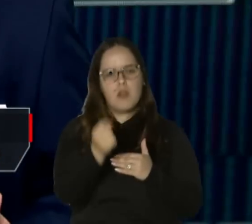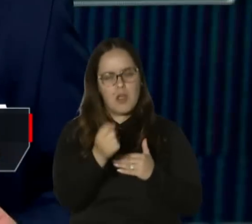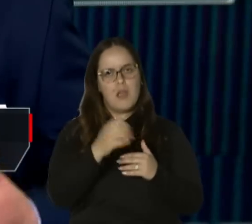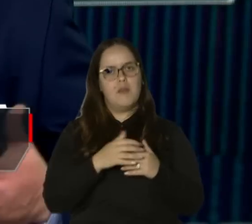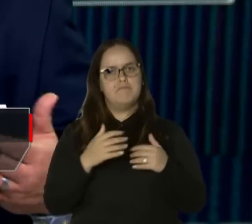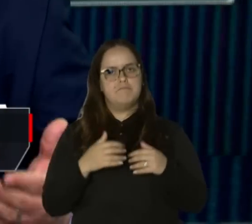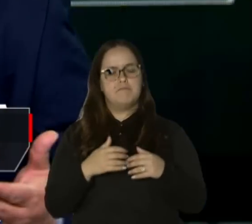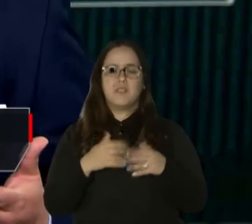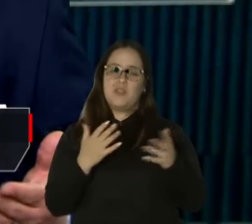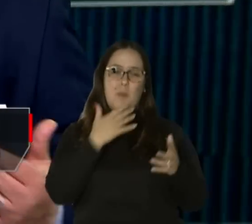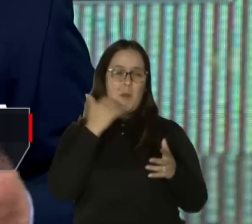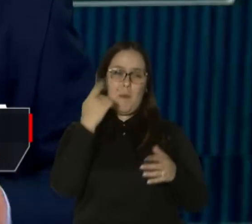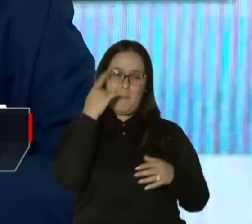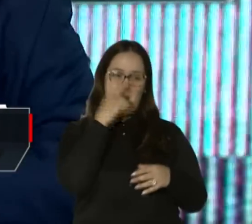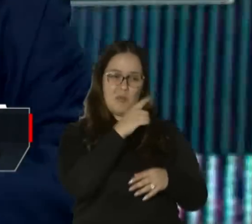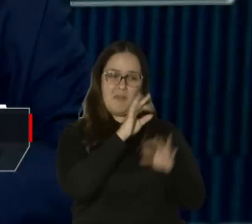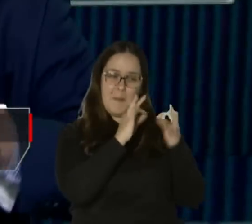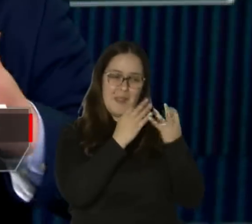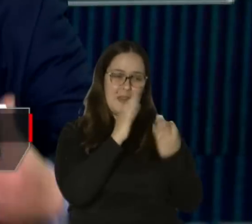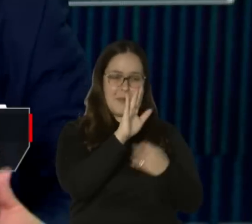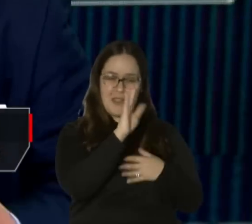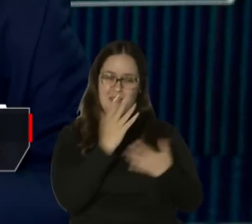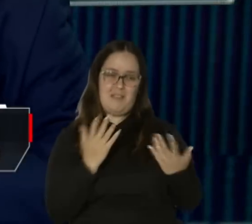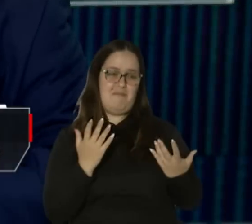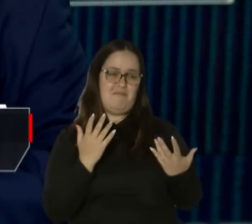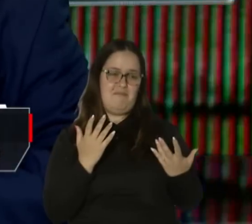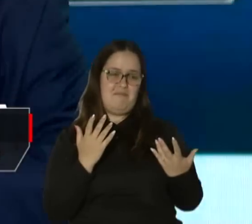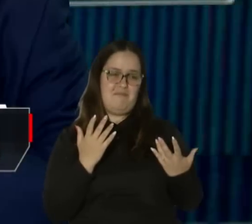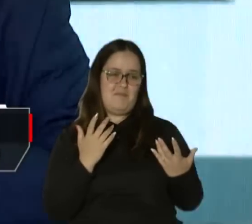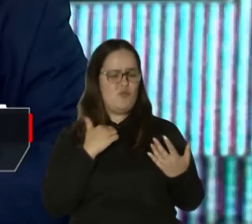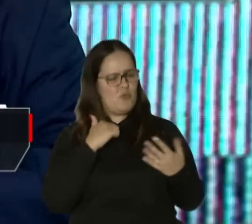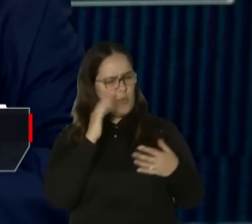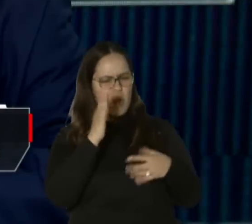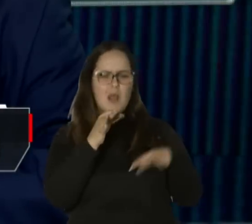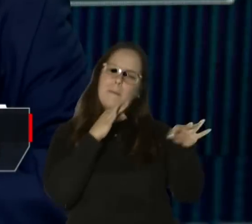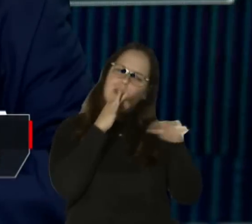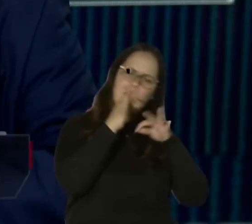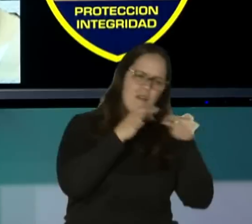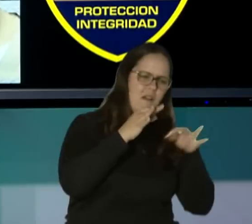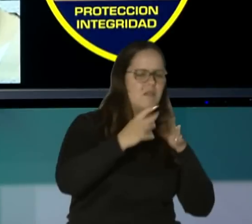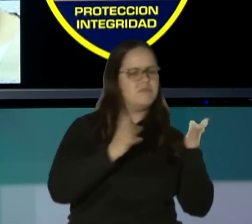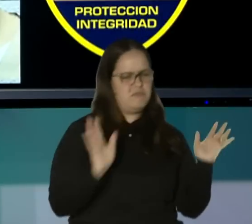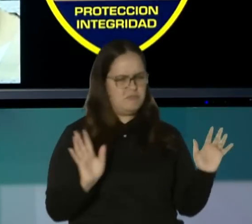comunique y negociar tu entrega. Te explicamos cómo lo vamos a hacer de forma segura.